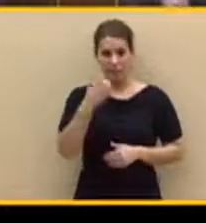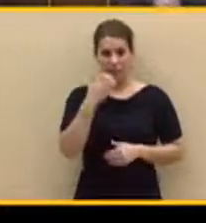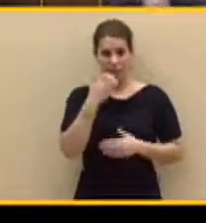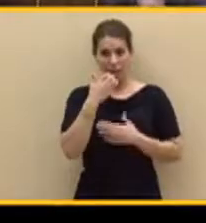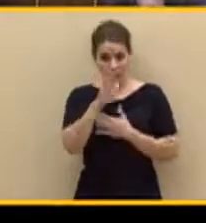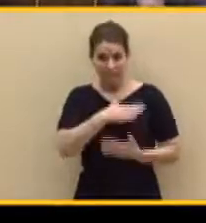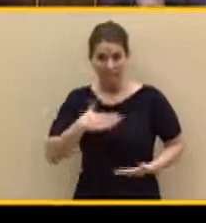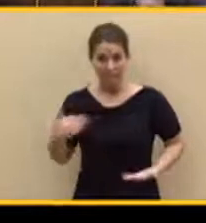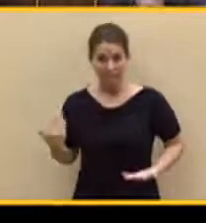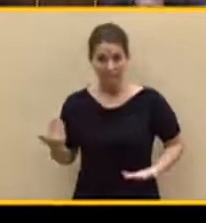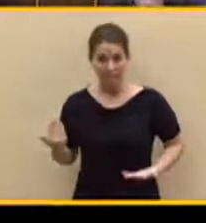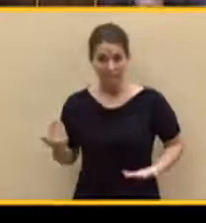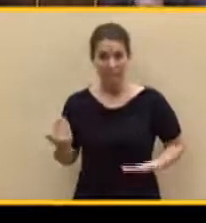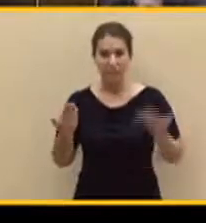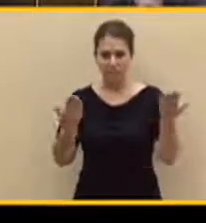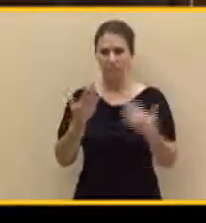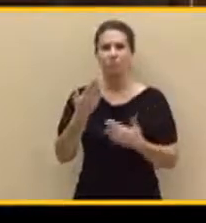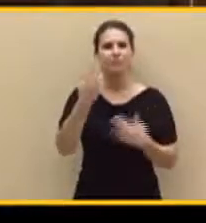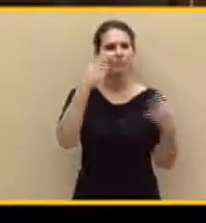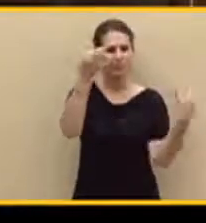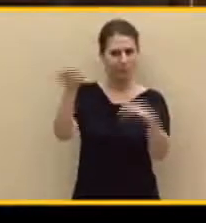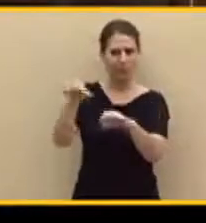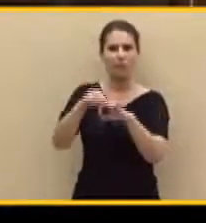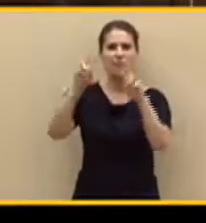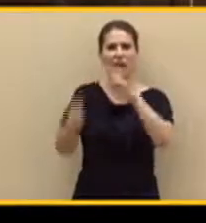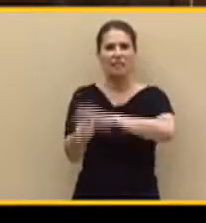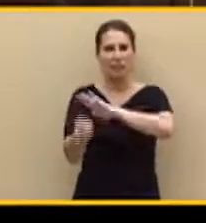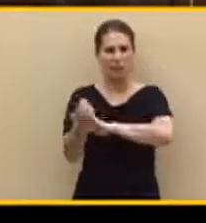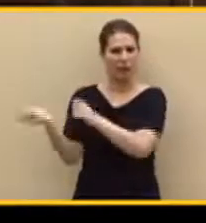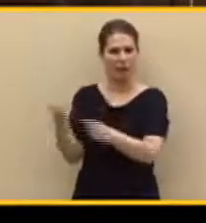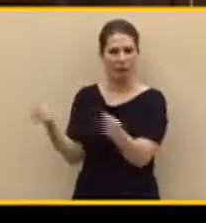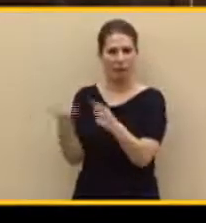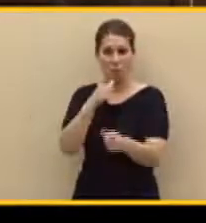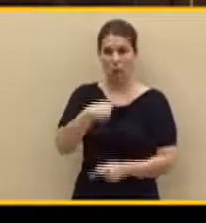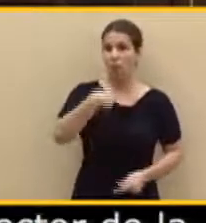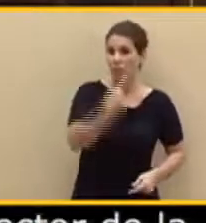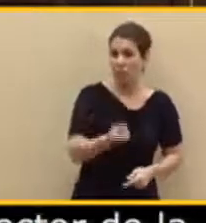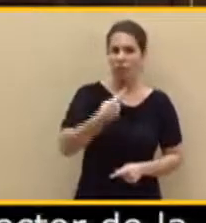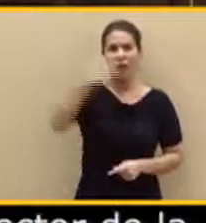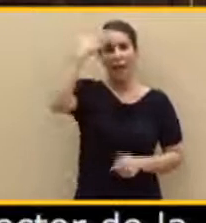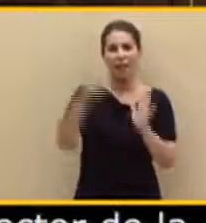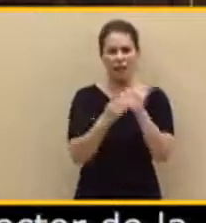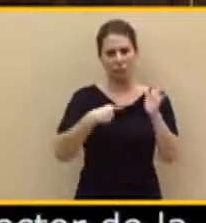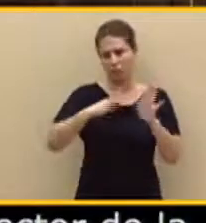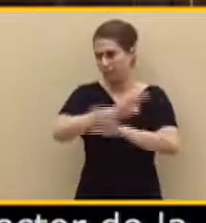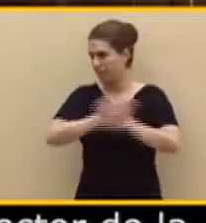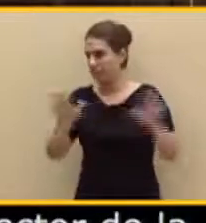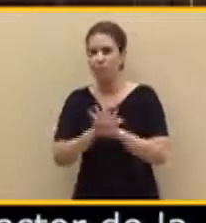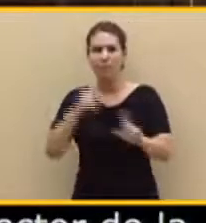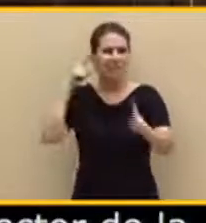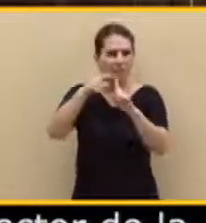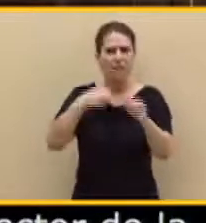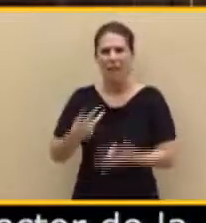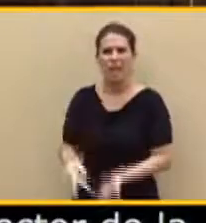Si quieren un ejemplo, pueden mirar ustedes al sector de la estiba. Nosotros les dijimos que su real decreto era salvaje y que perseguía liberalizar el sector. Y